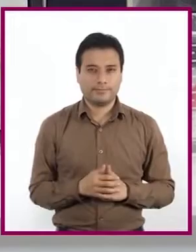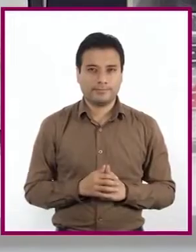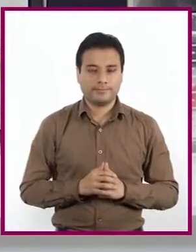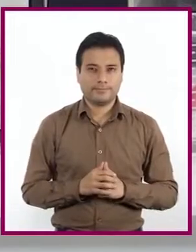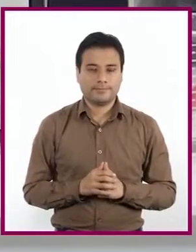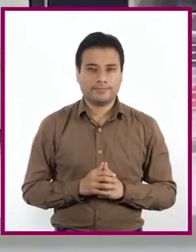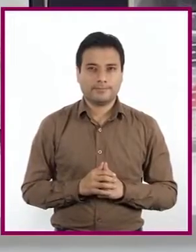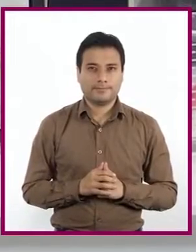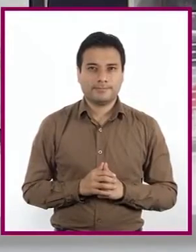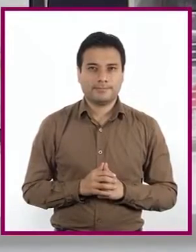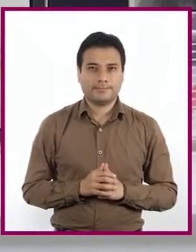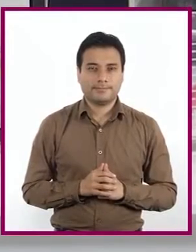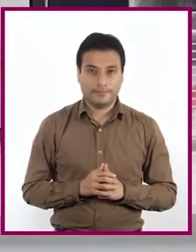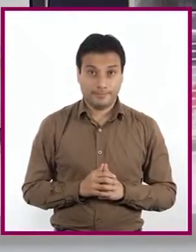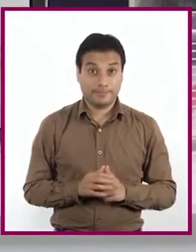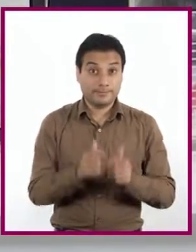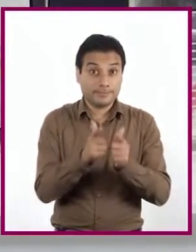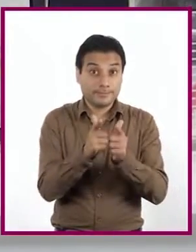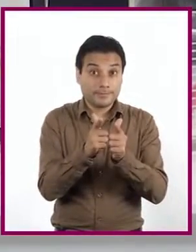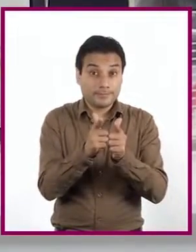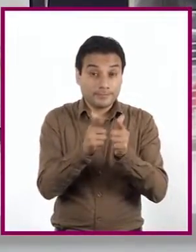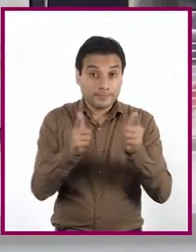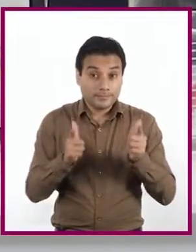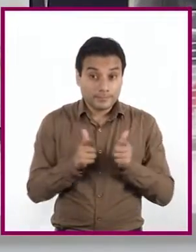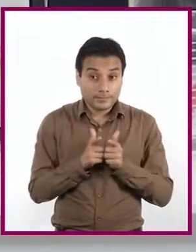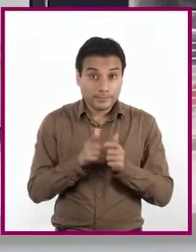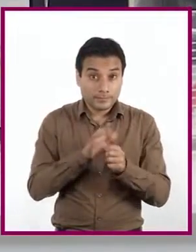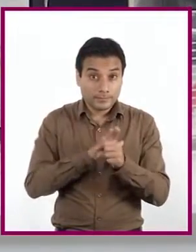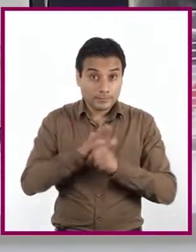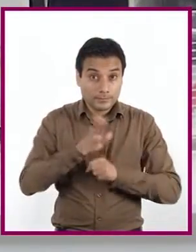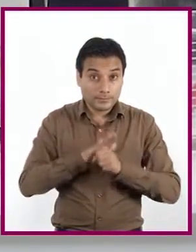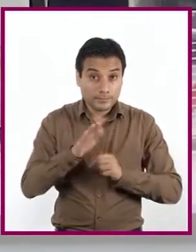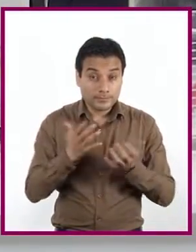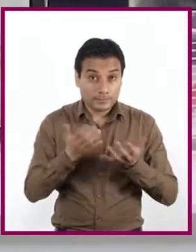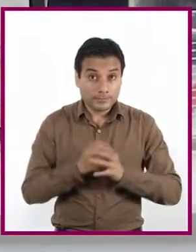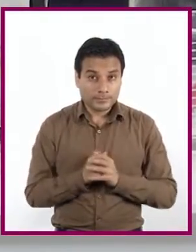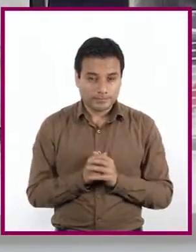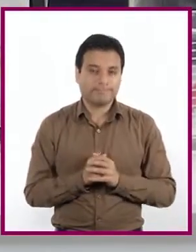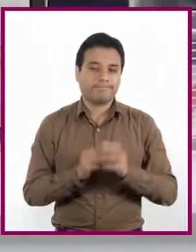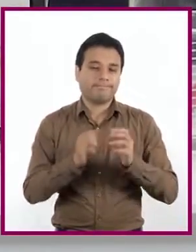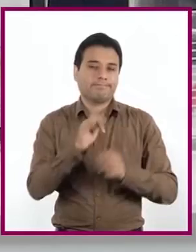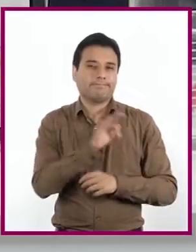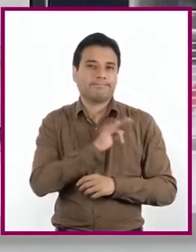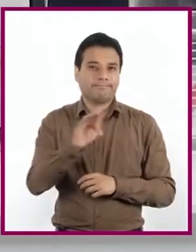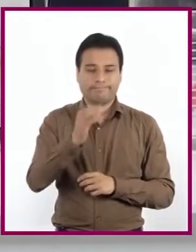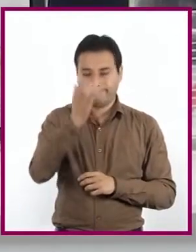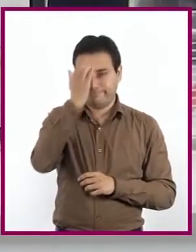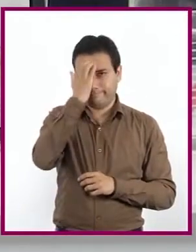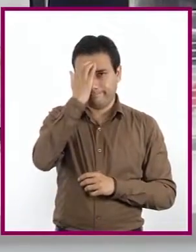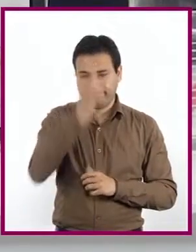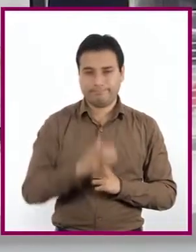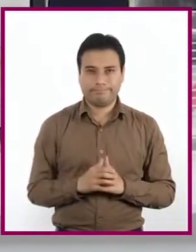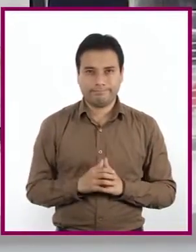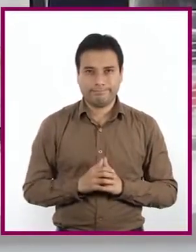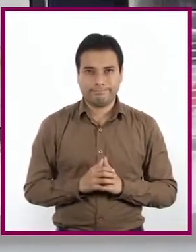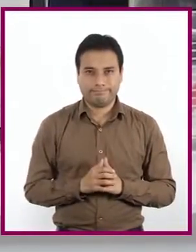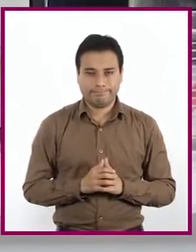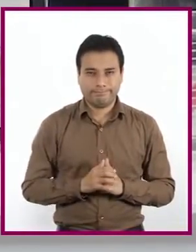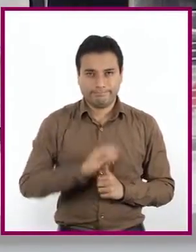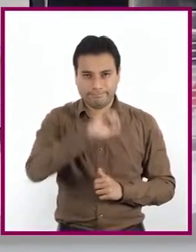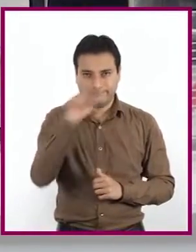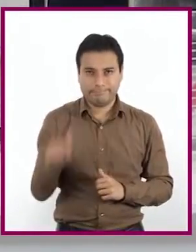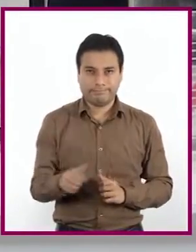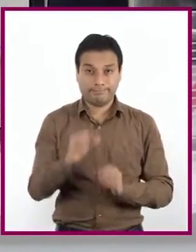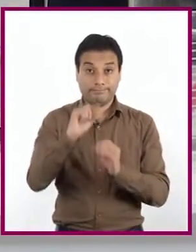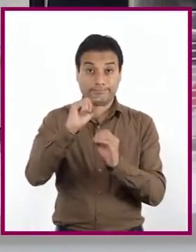Al partir del grupo al que pertenece un determinado elemento, podemos representar sus electrones de